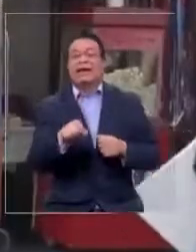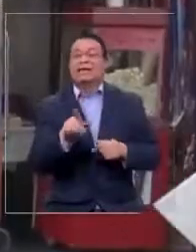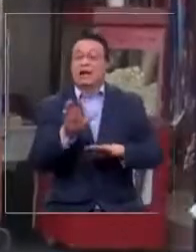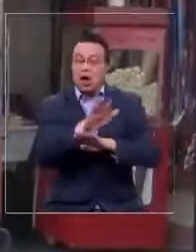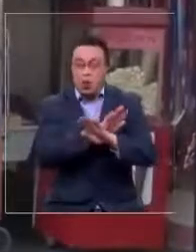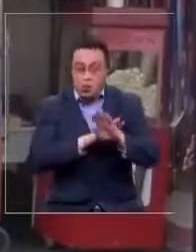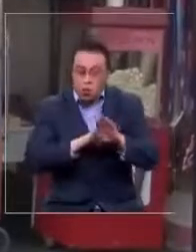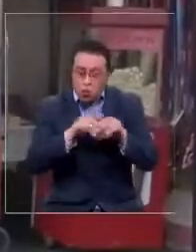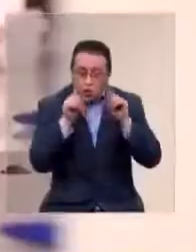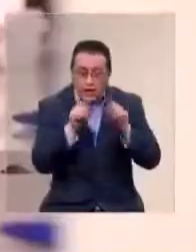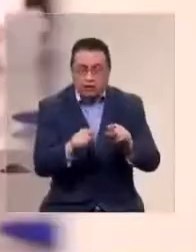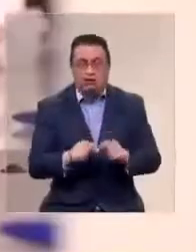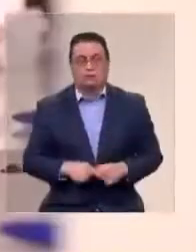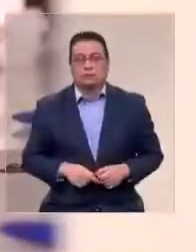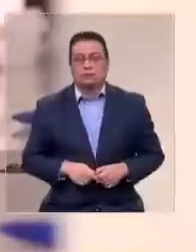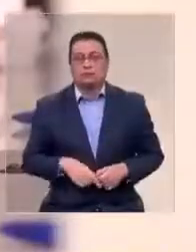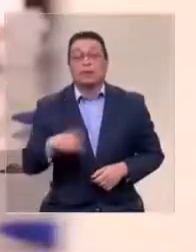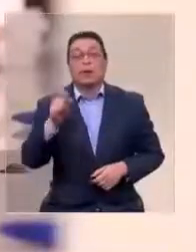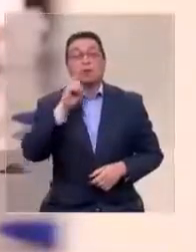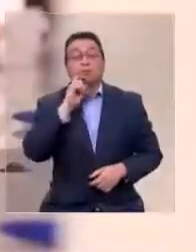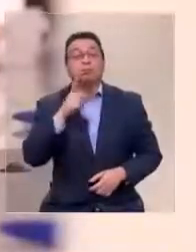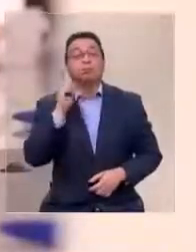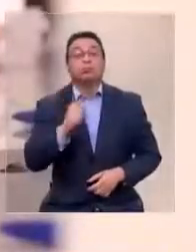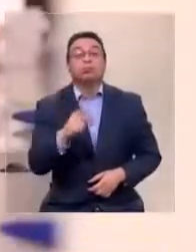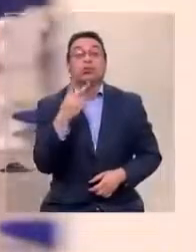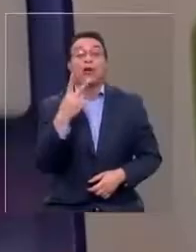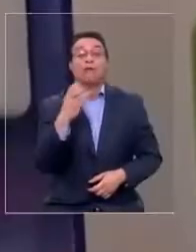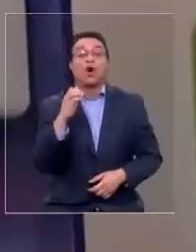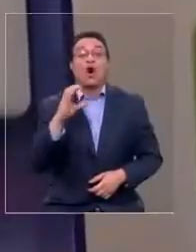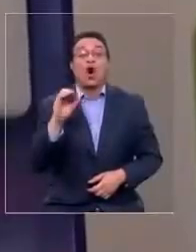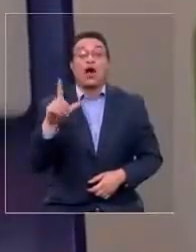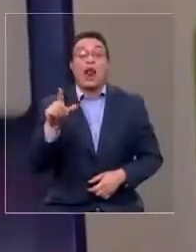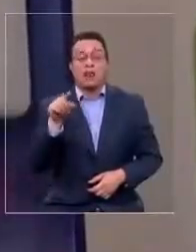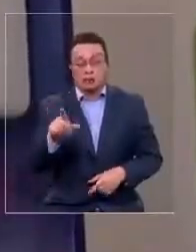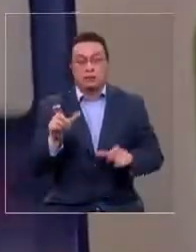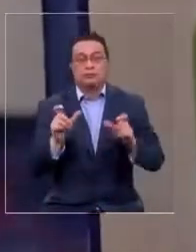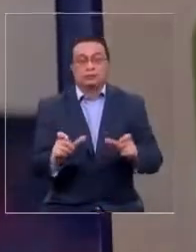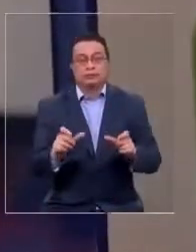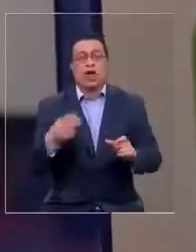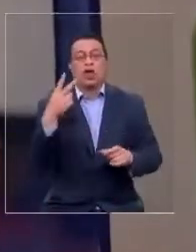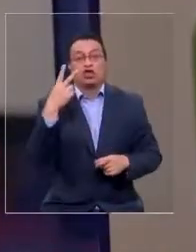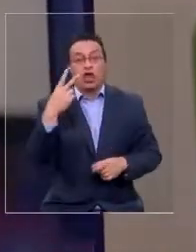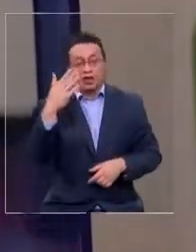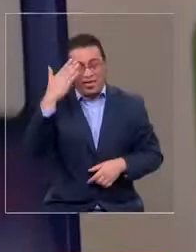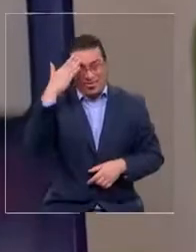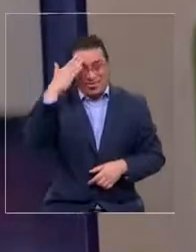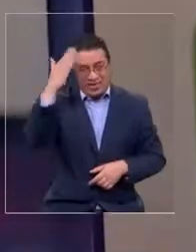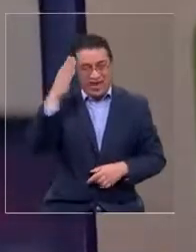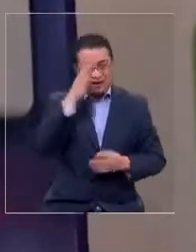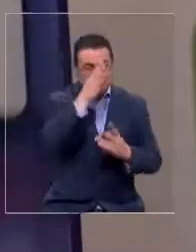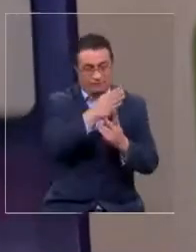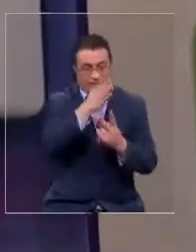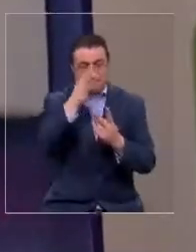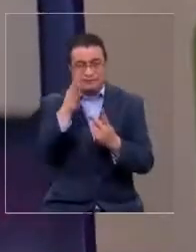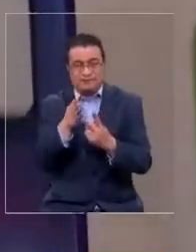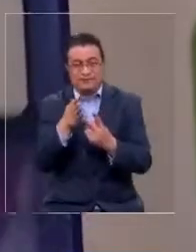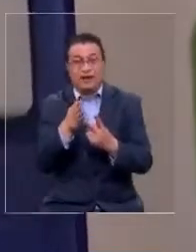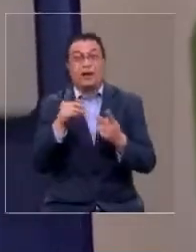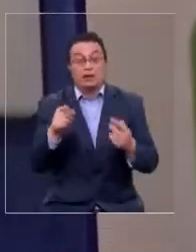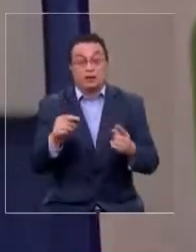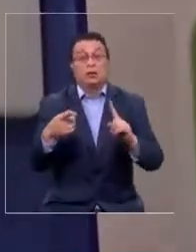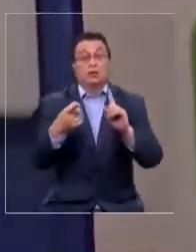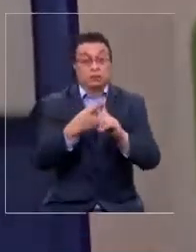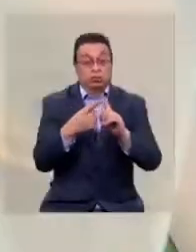resguardar a como dé lugar. Quienes sean designados vocales deberán realizar esa función las 2 jornadas de elección, además de participar